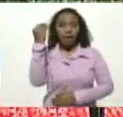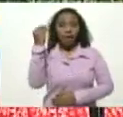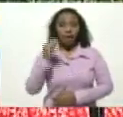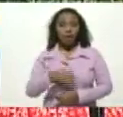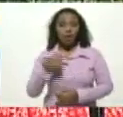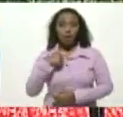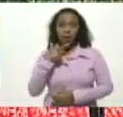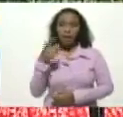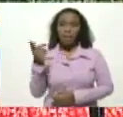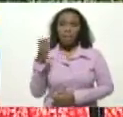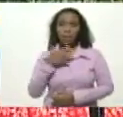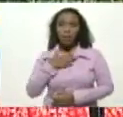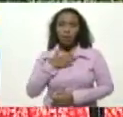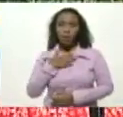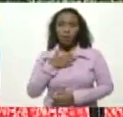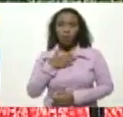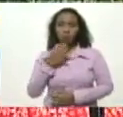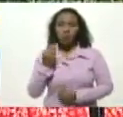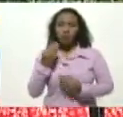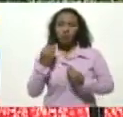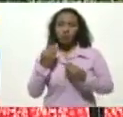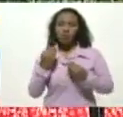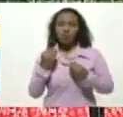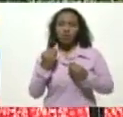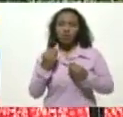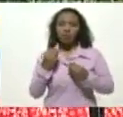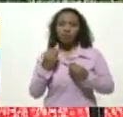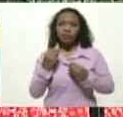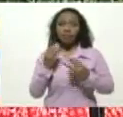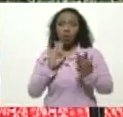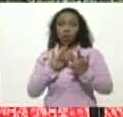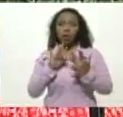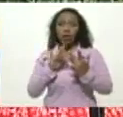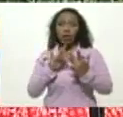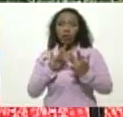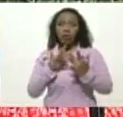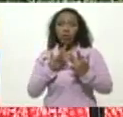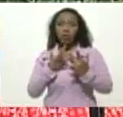yo le dije, yo estoy muy compenetrado con,